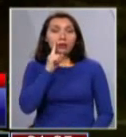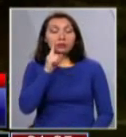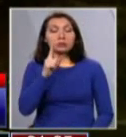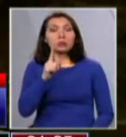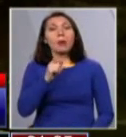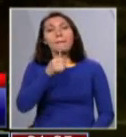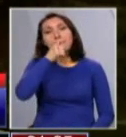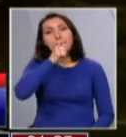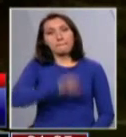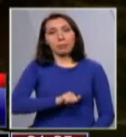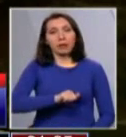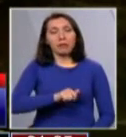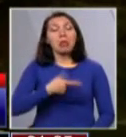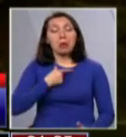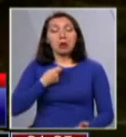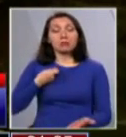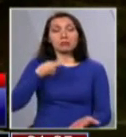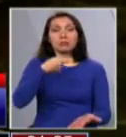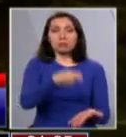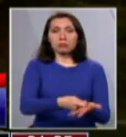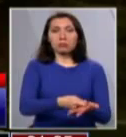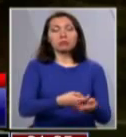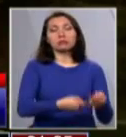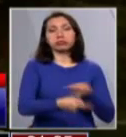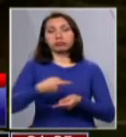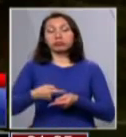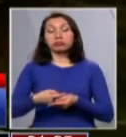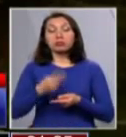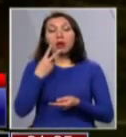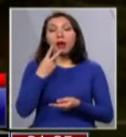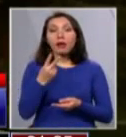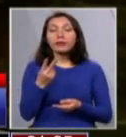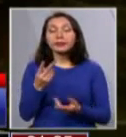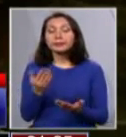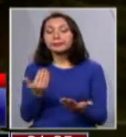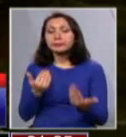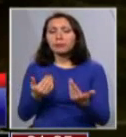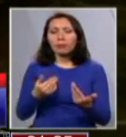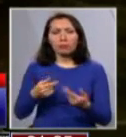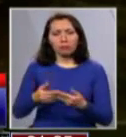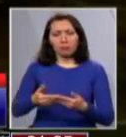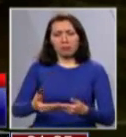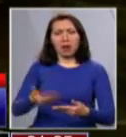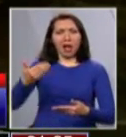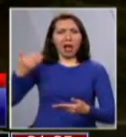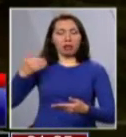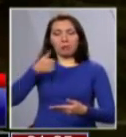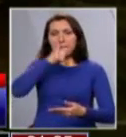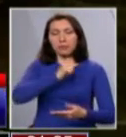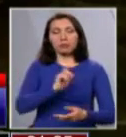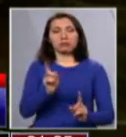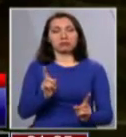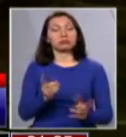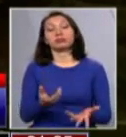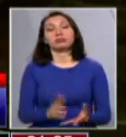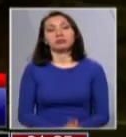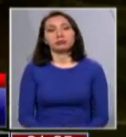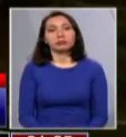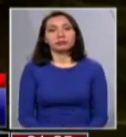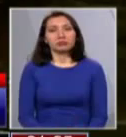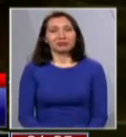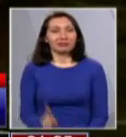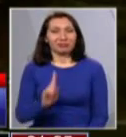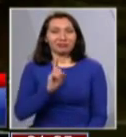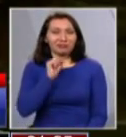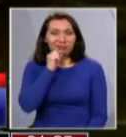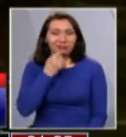de reserva en forma retroactiva vamos a levantar ese secreto santarém actualmente ningún